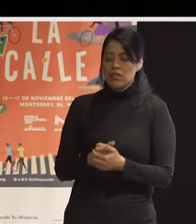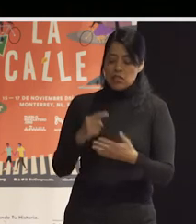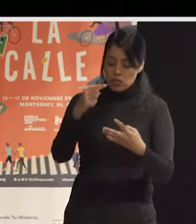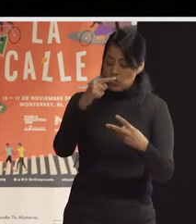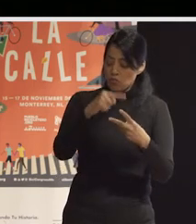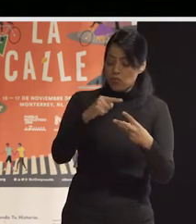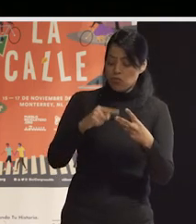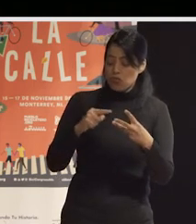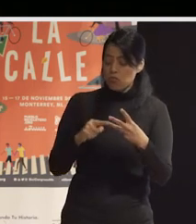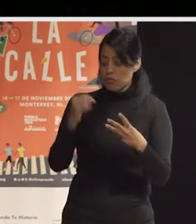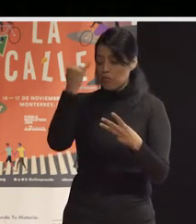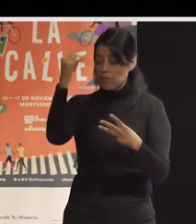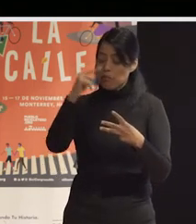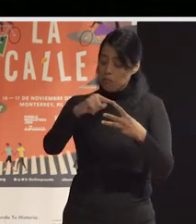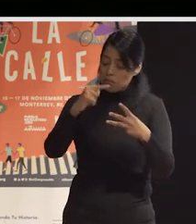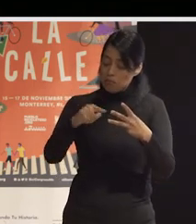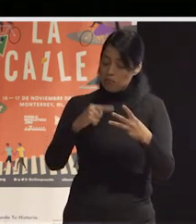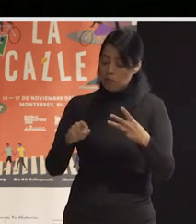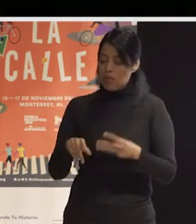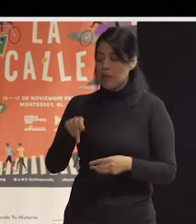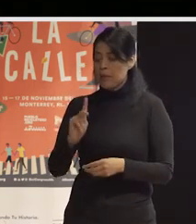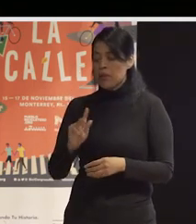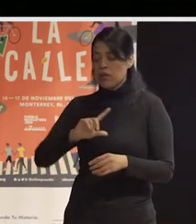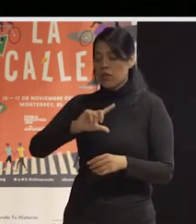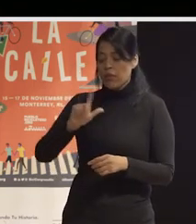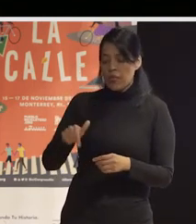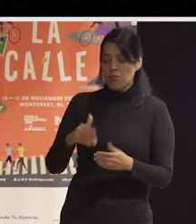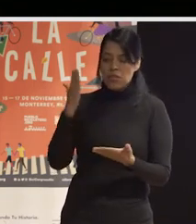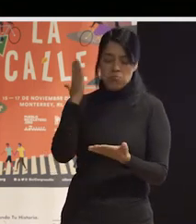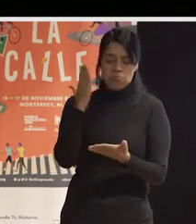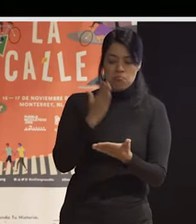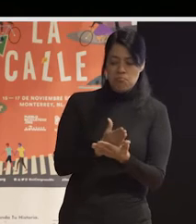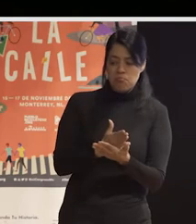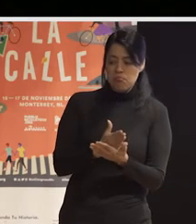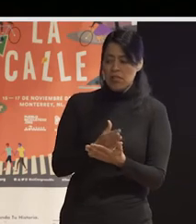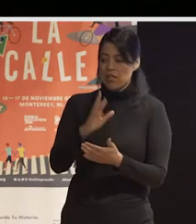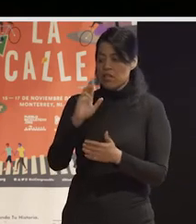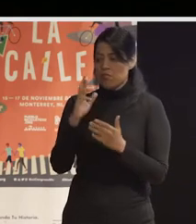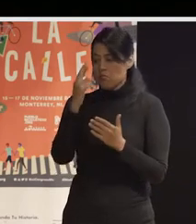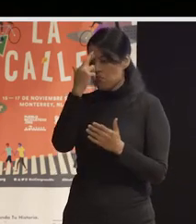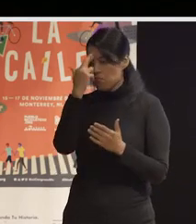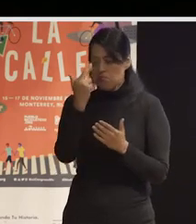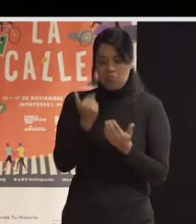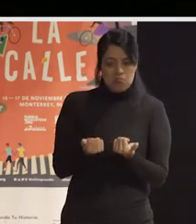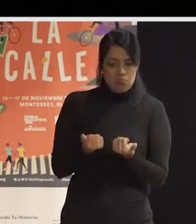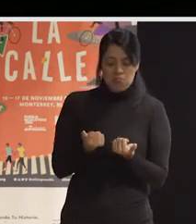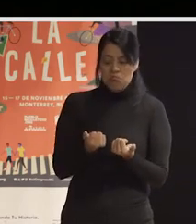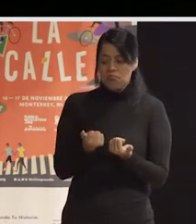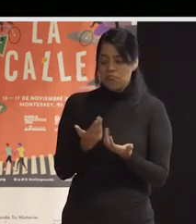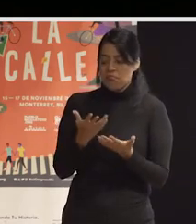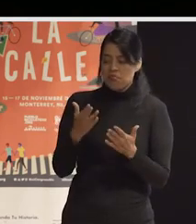pero luego se interrumpen las mujeres en el grupo no se respeten las personas que están